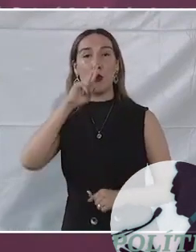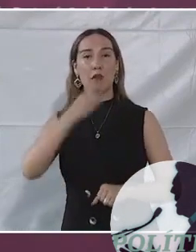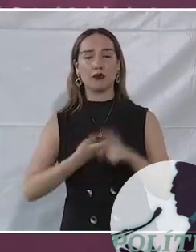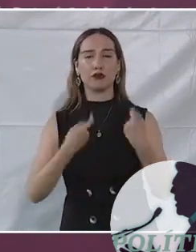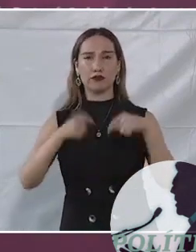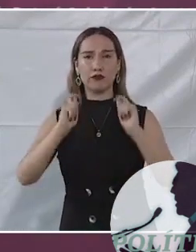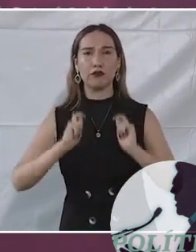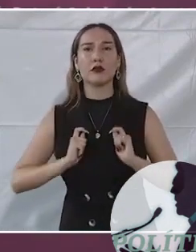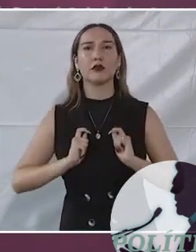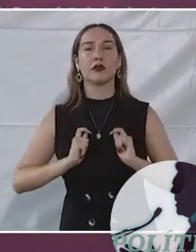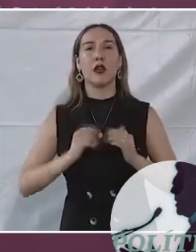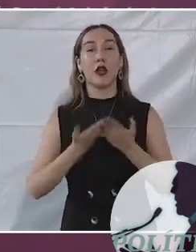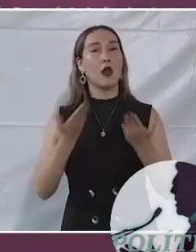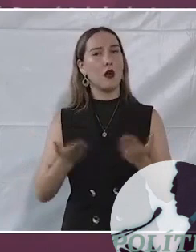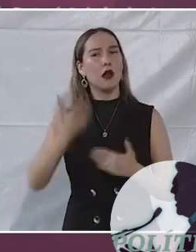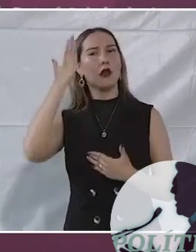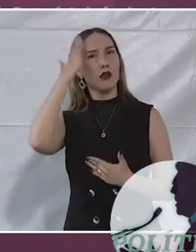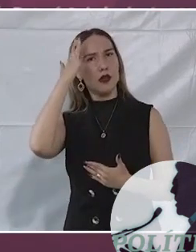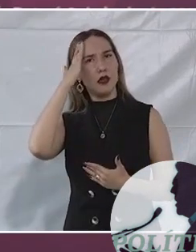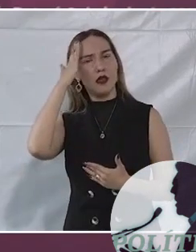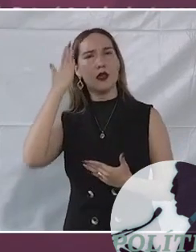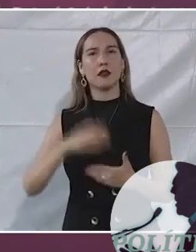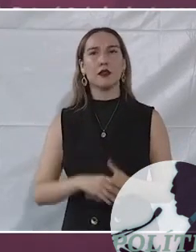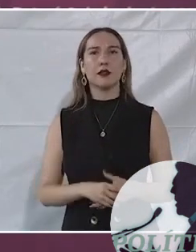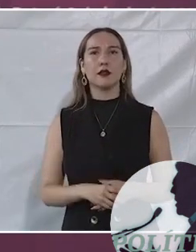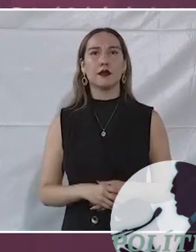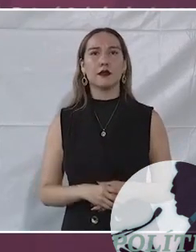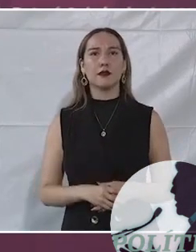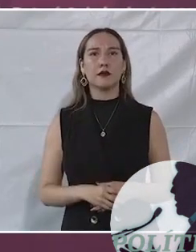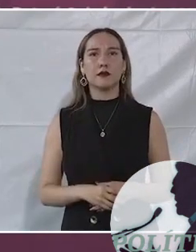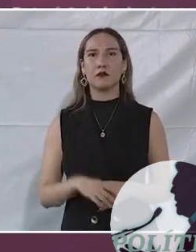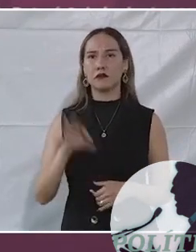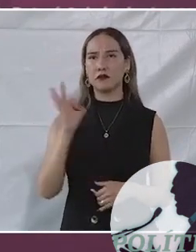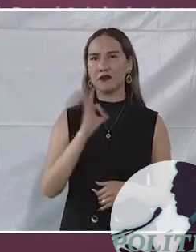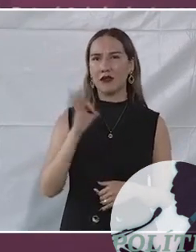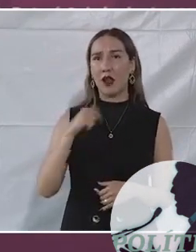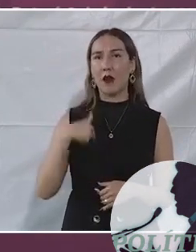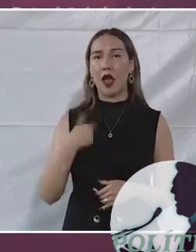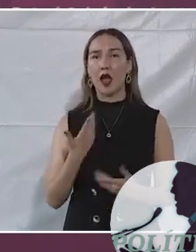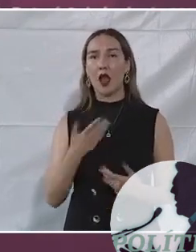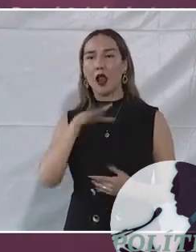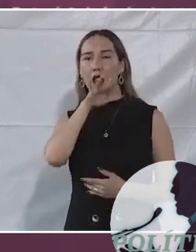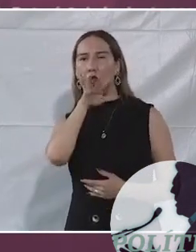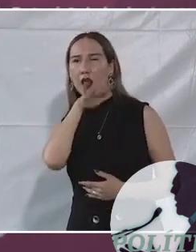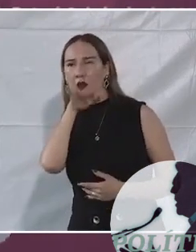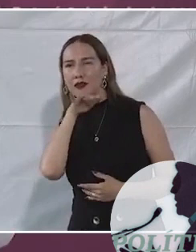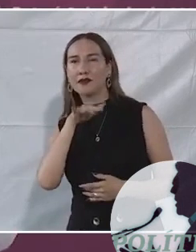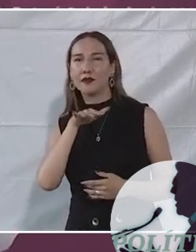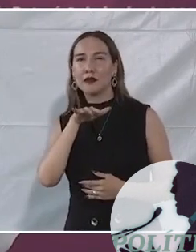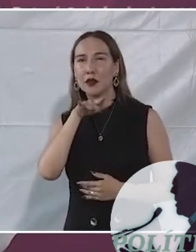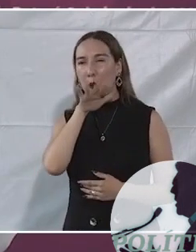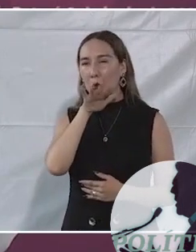pueden repartir y la gente les va a decir, sí, cómo no, ahí voy a estar, no te